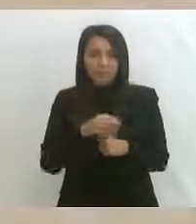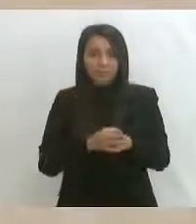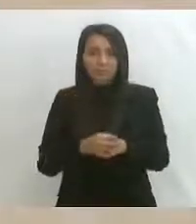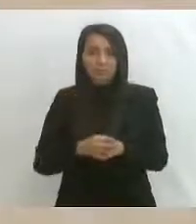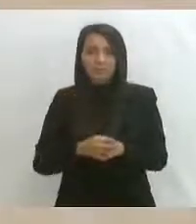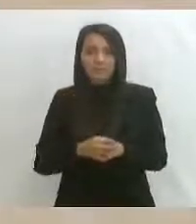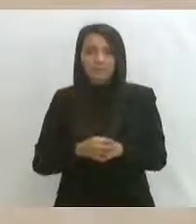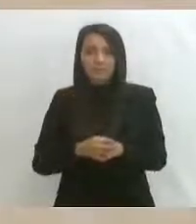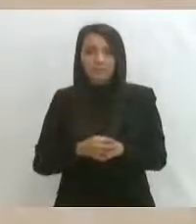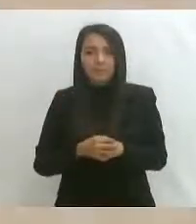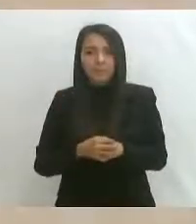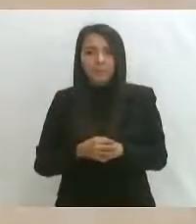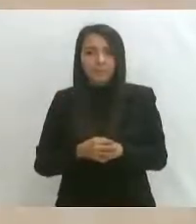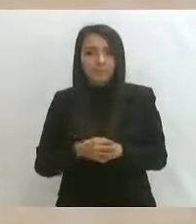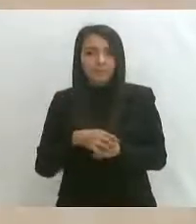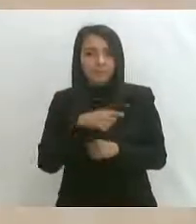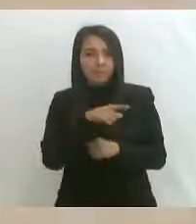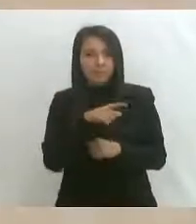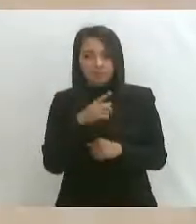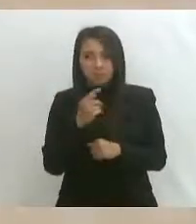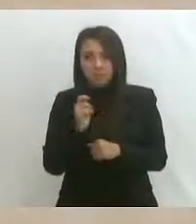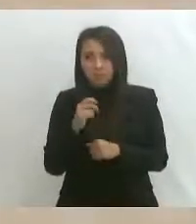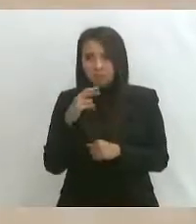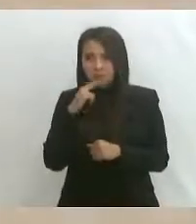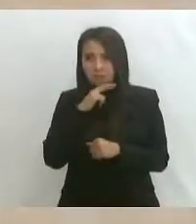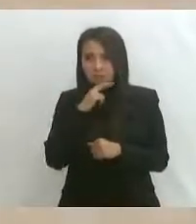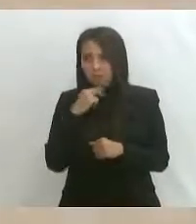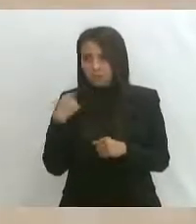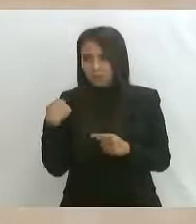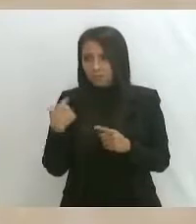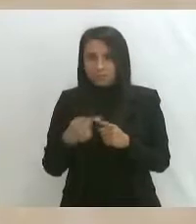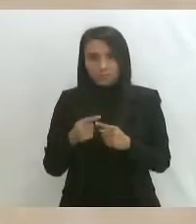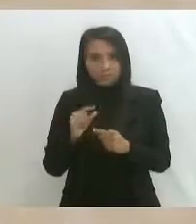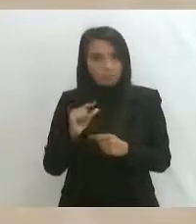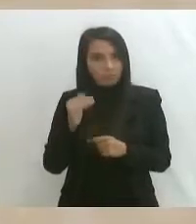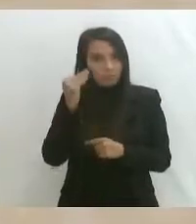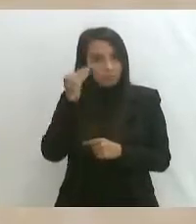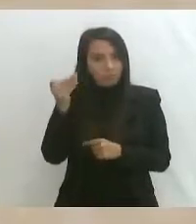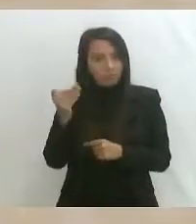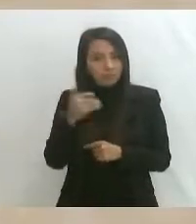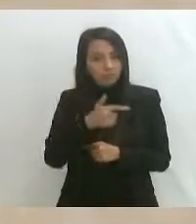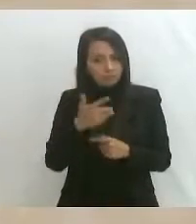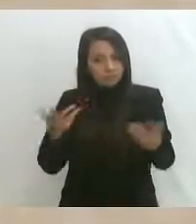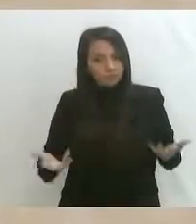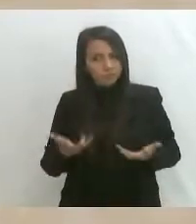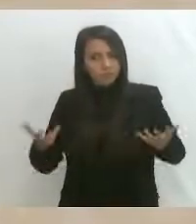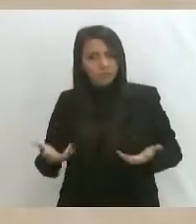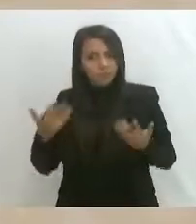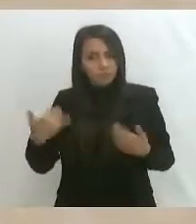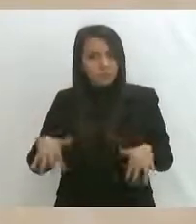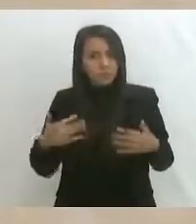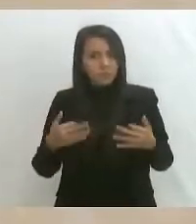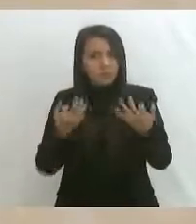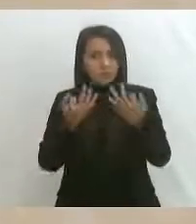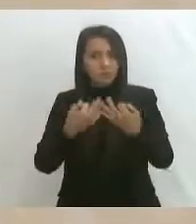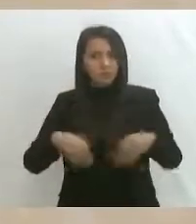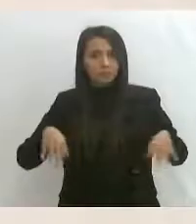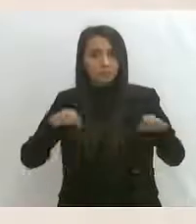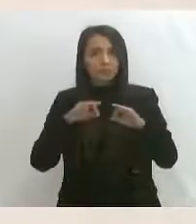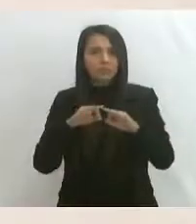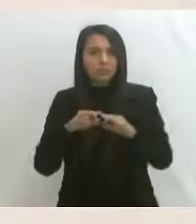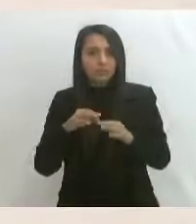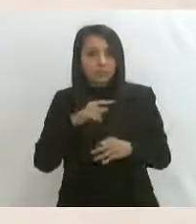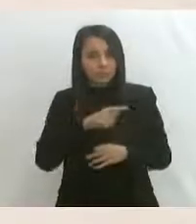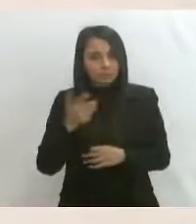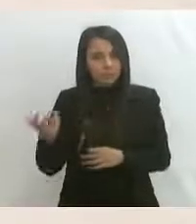que es en poco tiempo algo muy importante, lo que está llevando a